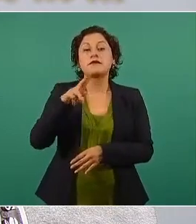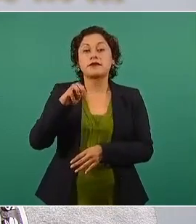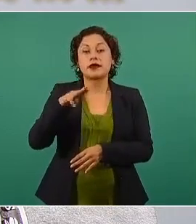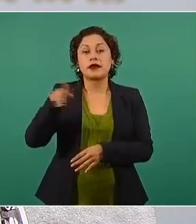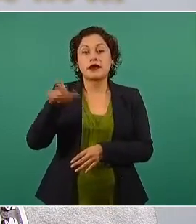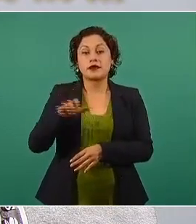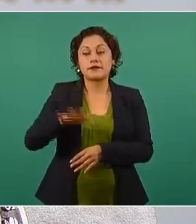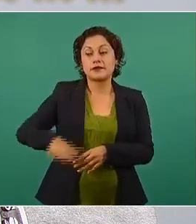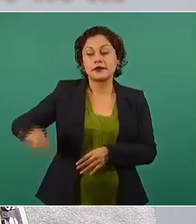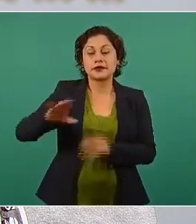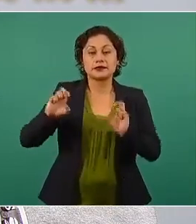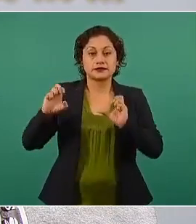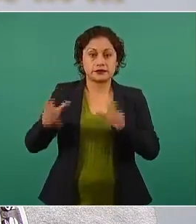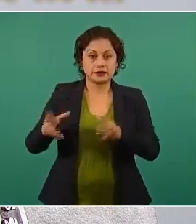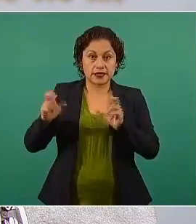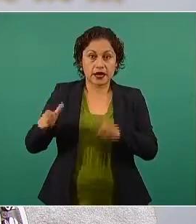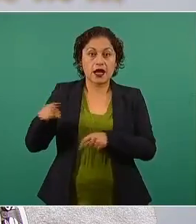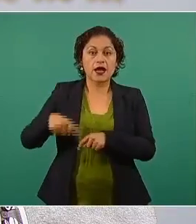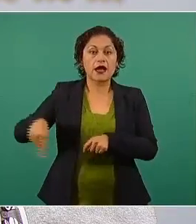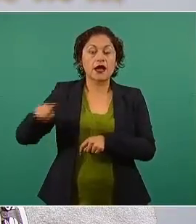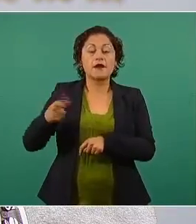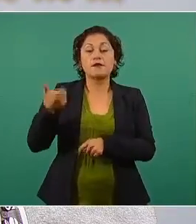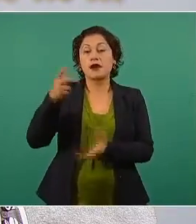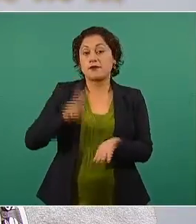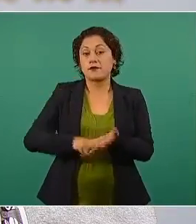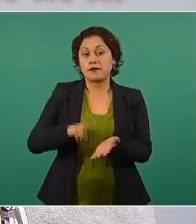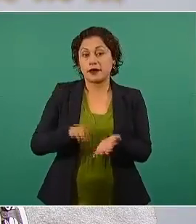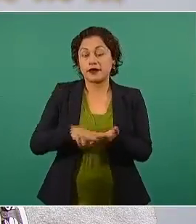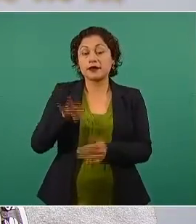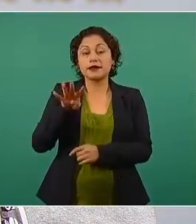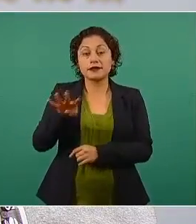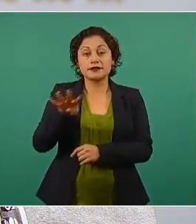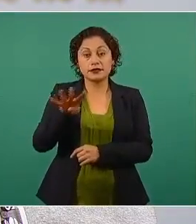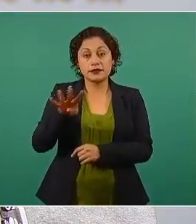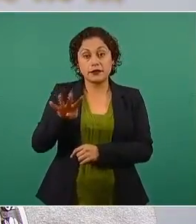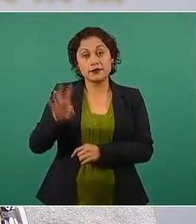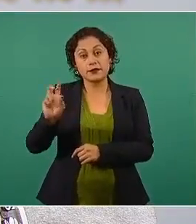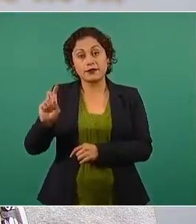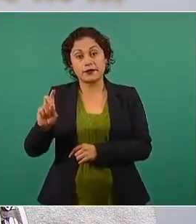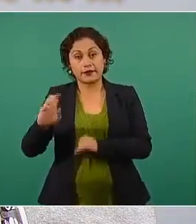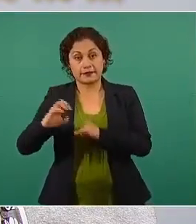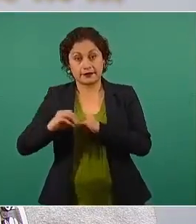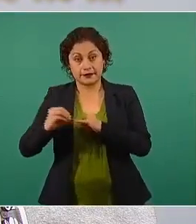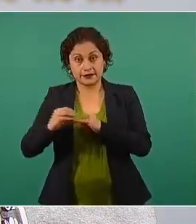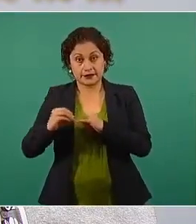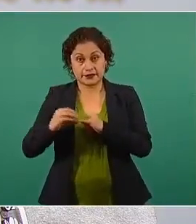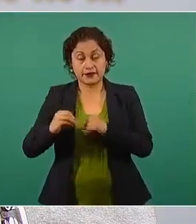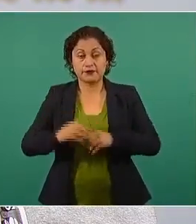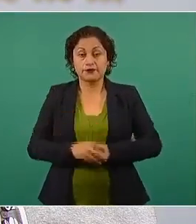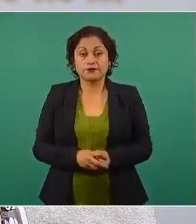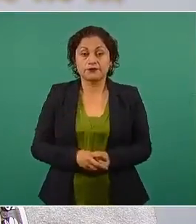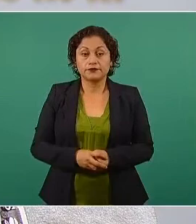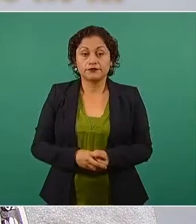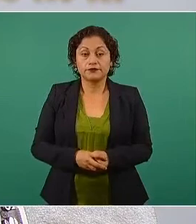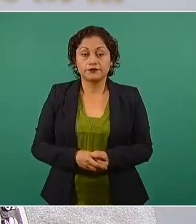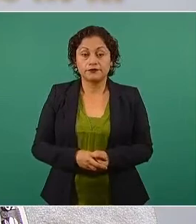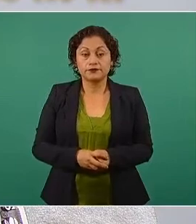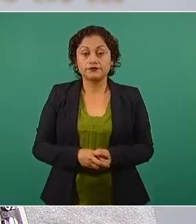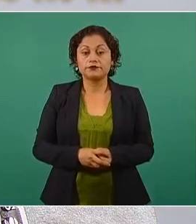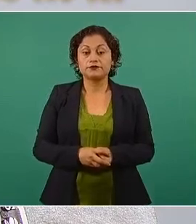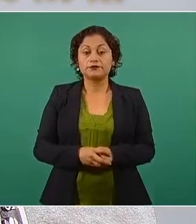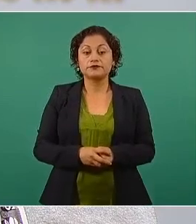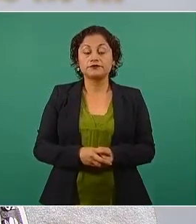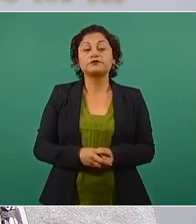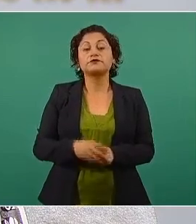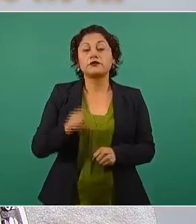Tuxtla Gutiérrez, Chiapas, con un precio promedio al público de 19 pesos con 30 centavos por litro. El indicador